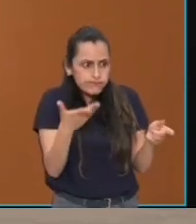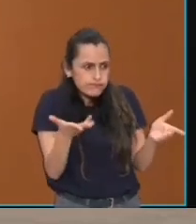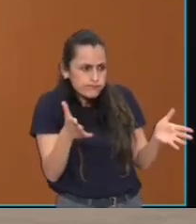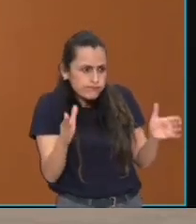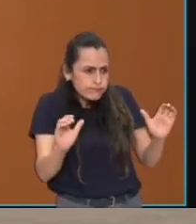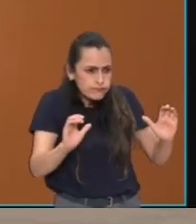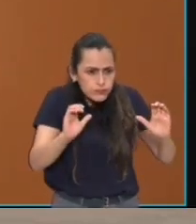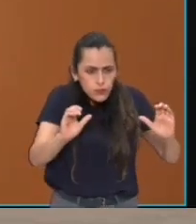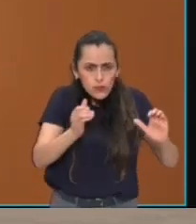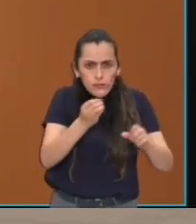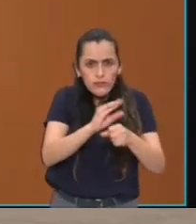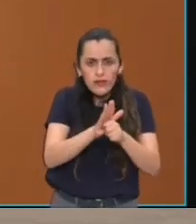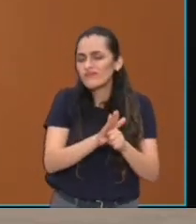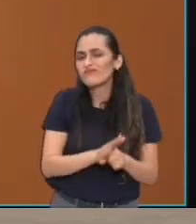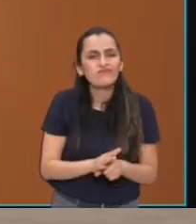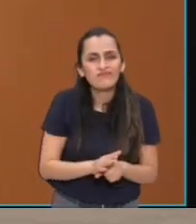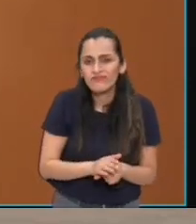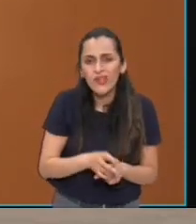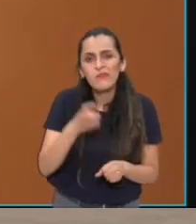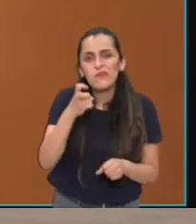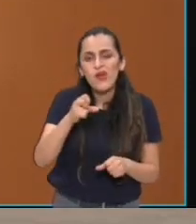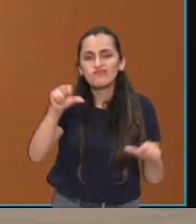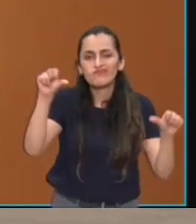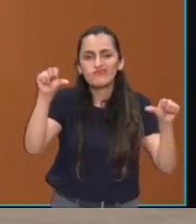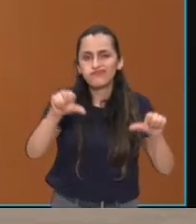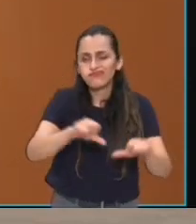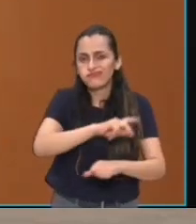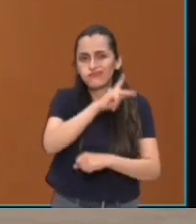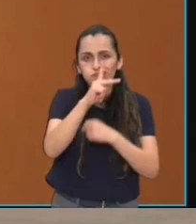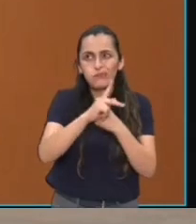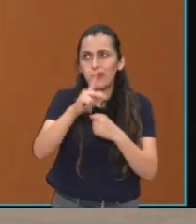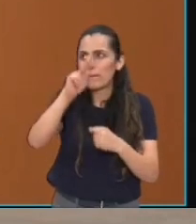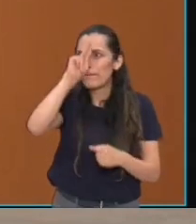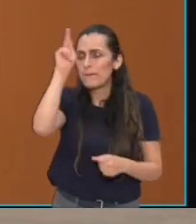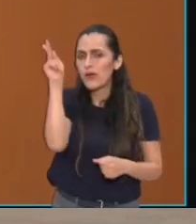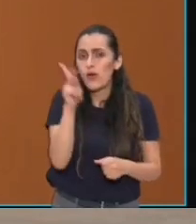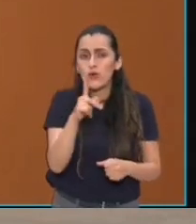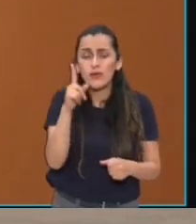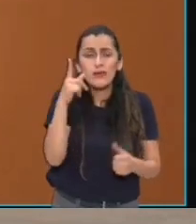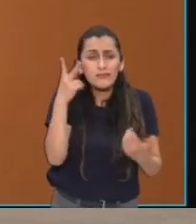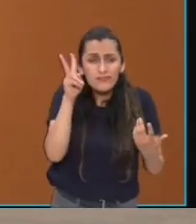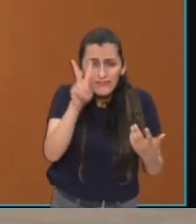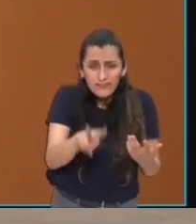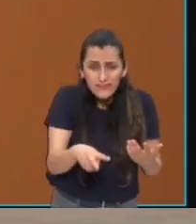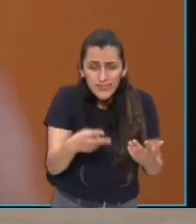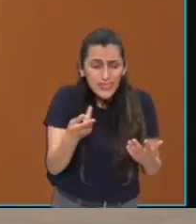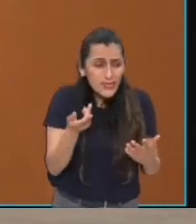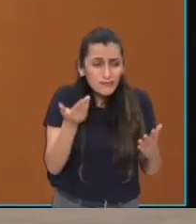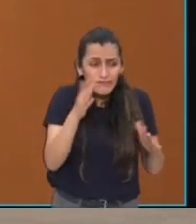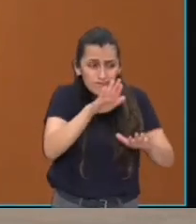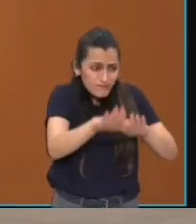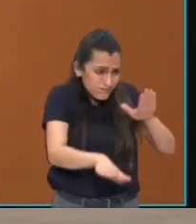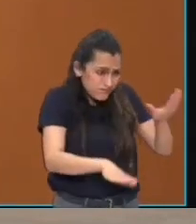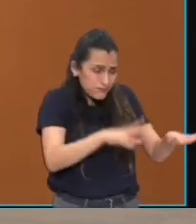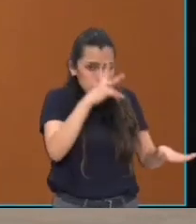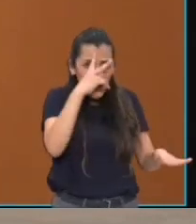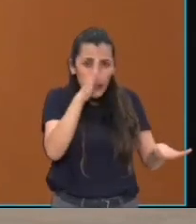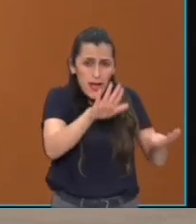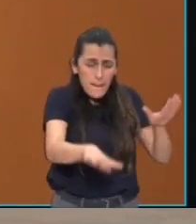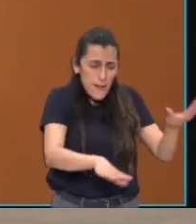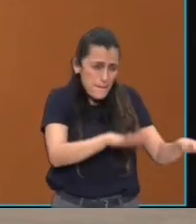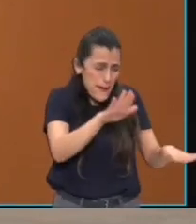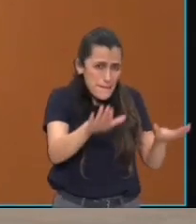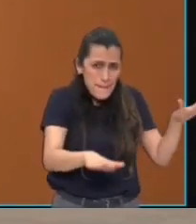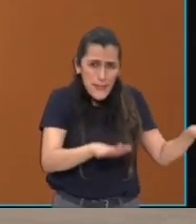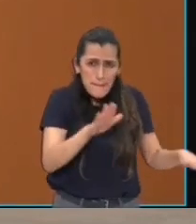peores países que ha manejado esta. Medio millón de mexicanas y mexicanos han fallecido y según el último